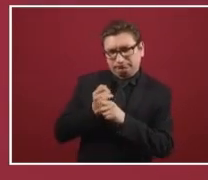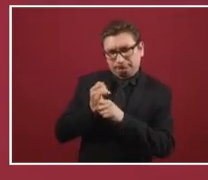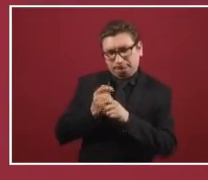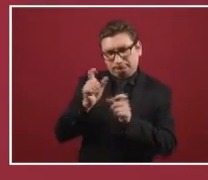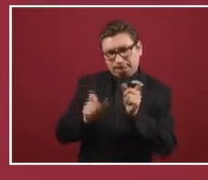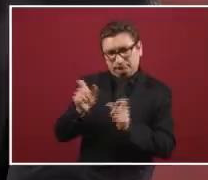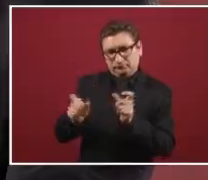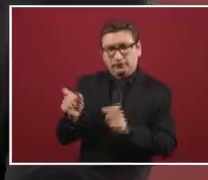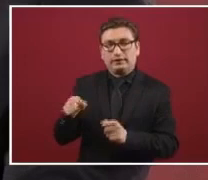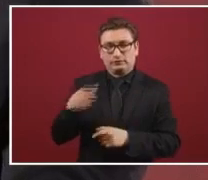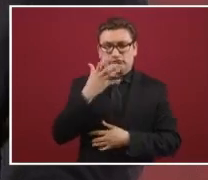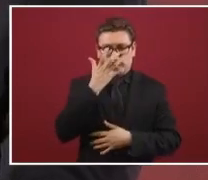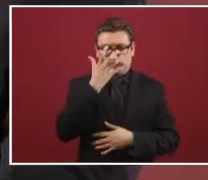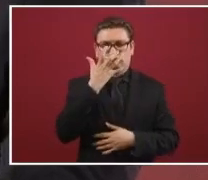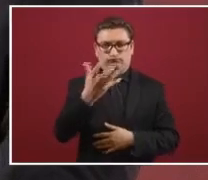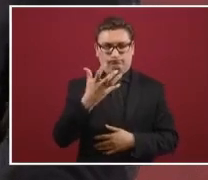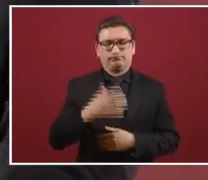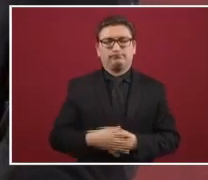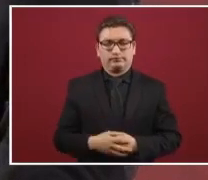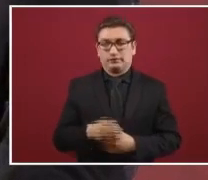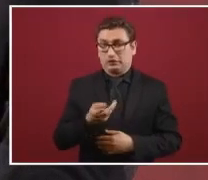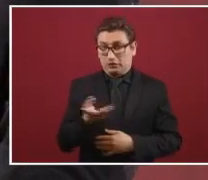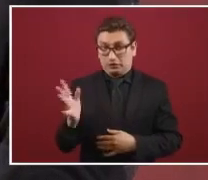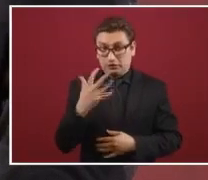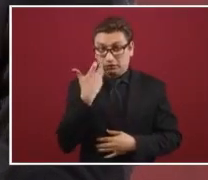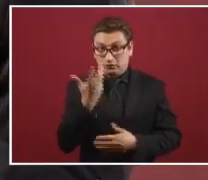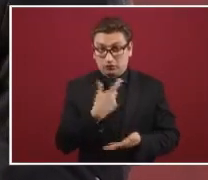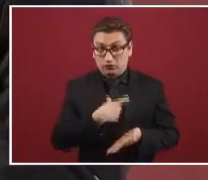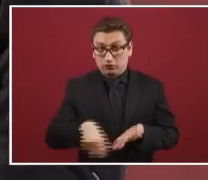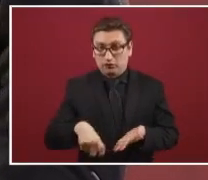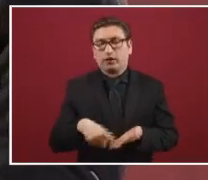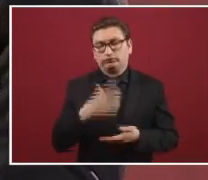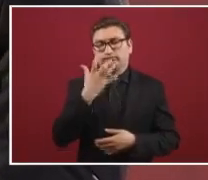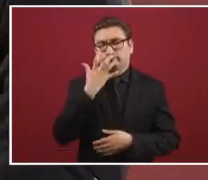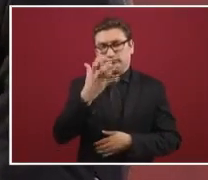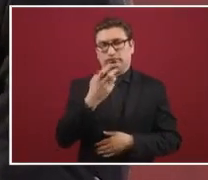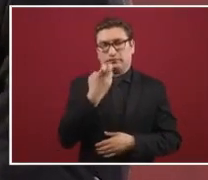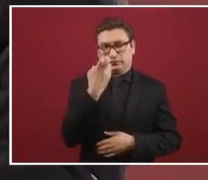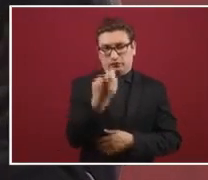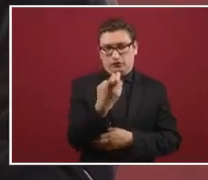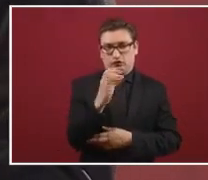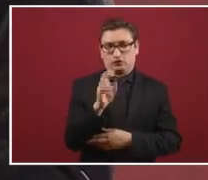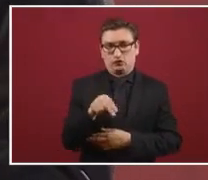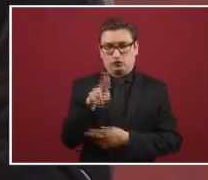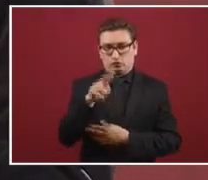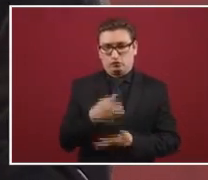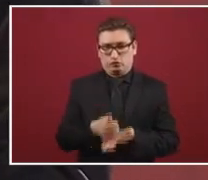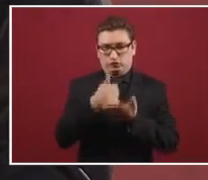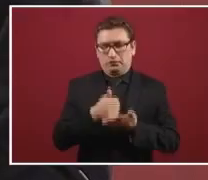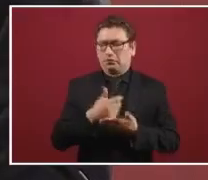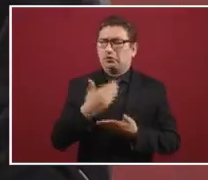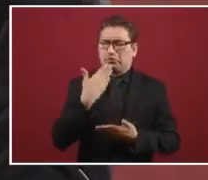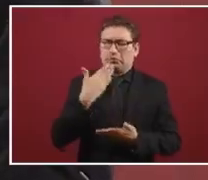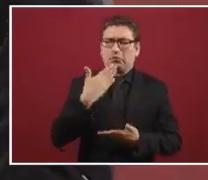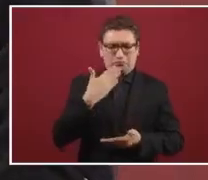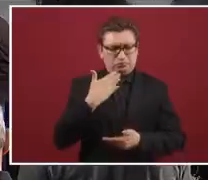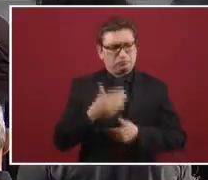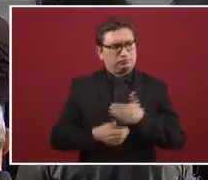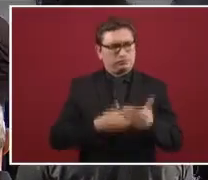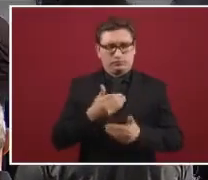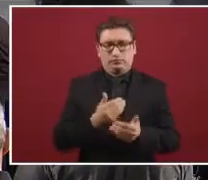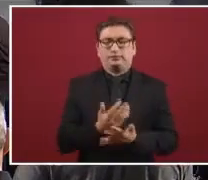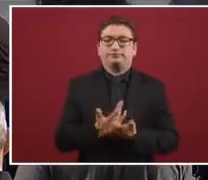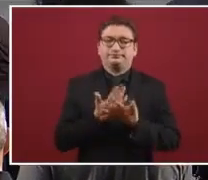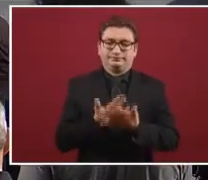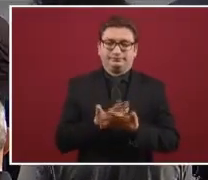la seriedad de los compradores, por eso lo de la ONU, pero va bien. Entonces, vamos a